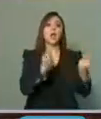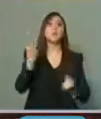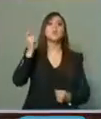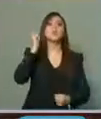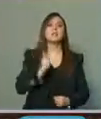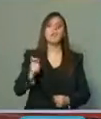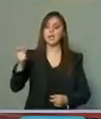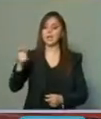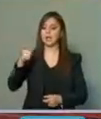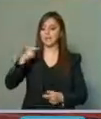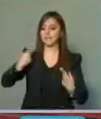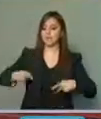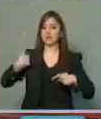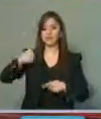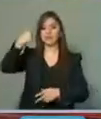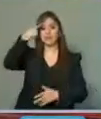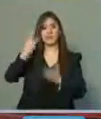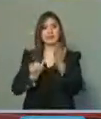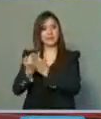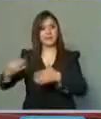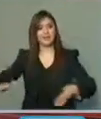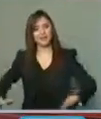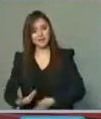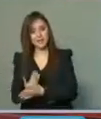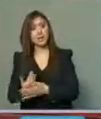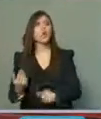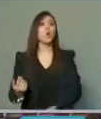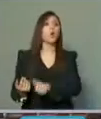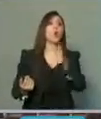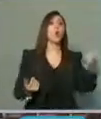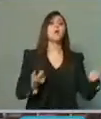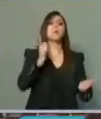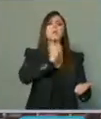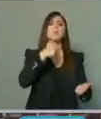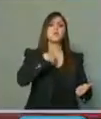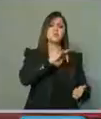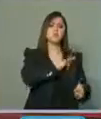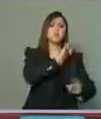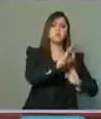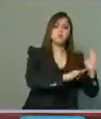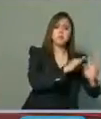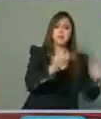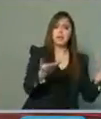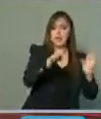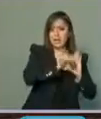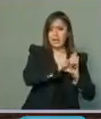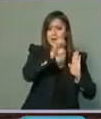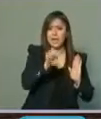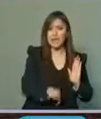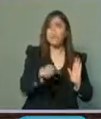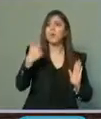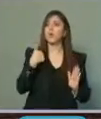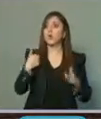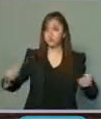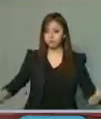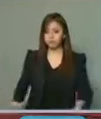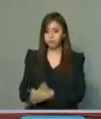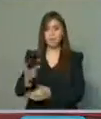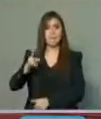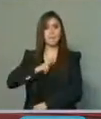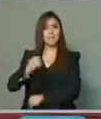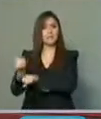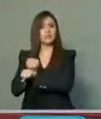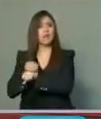Quizá mi gana de ser padre no necesariamente ser un padre biológico, sino le puedo dar hogar y oportunidad a un niño que no la tiene y puedo adoptar